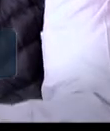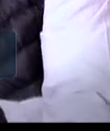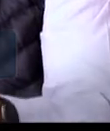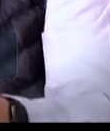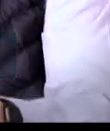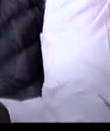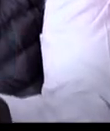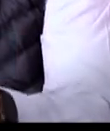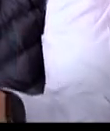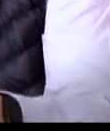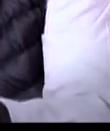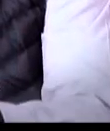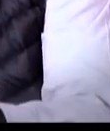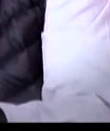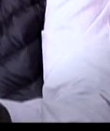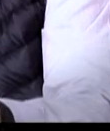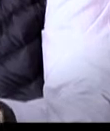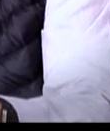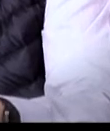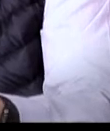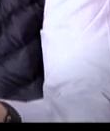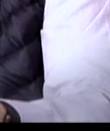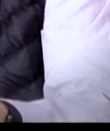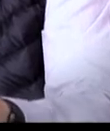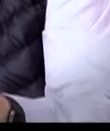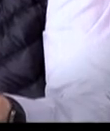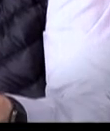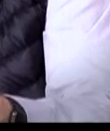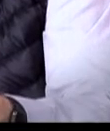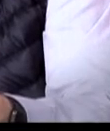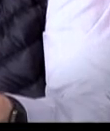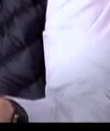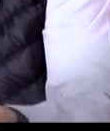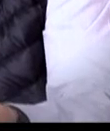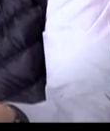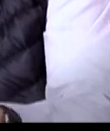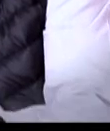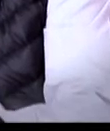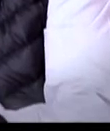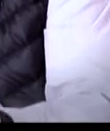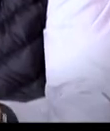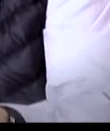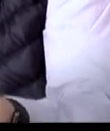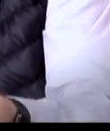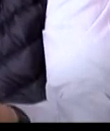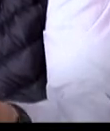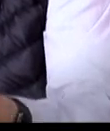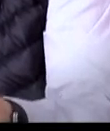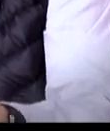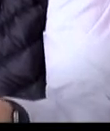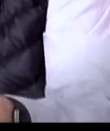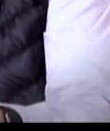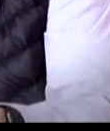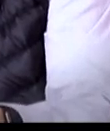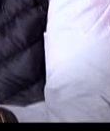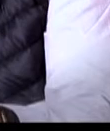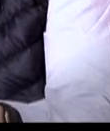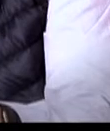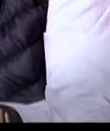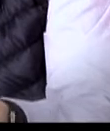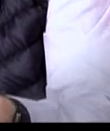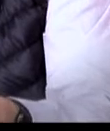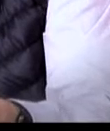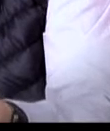sea secretarios del gobierno federal o ya sea empresarios, lo que buscamos es dialogar para tratar de incidir en la manera que se